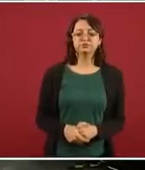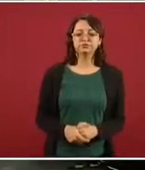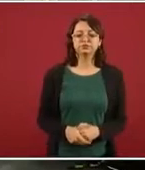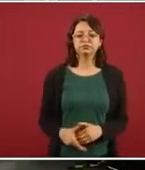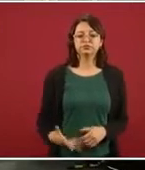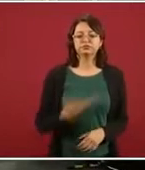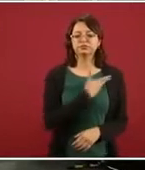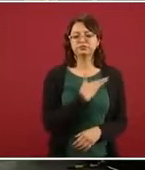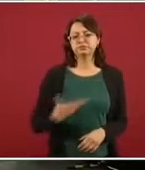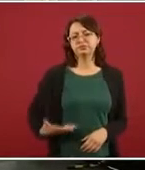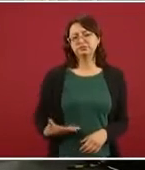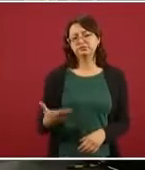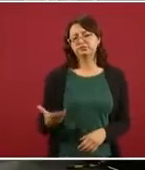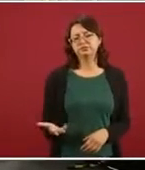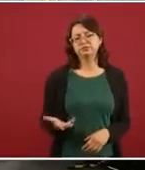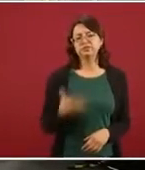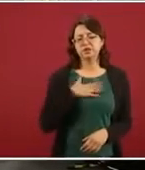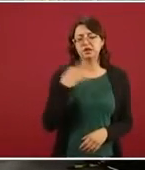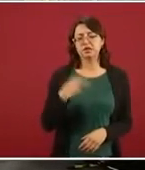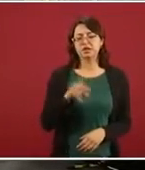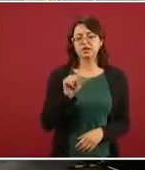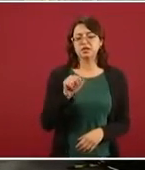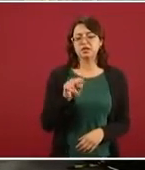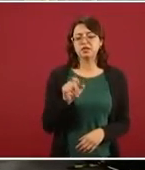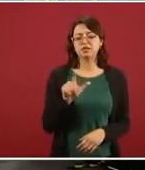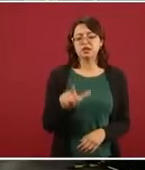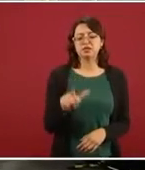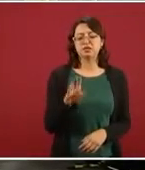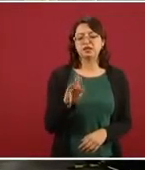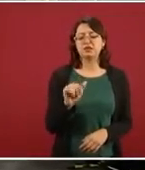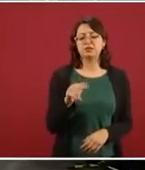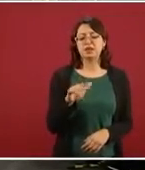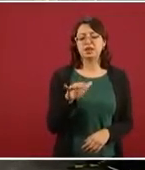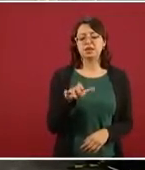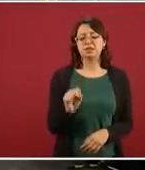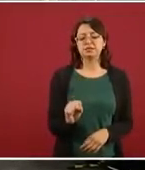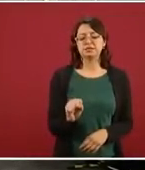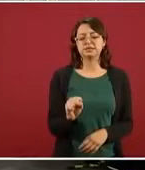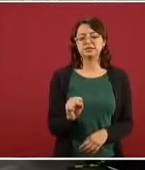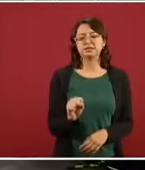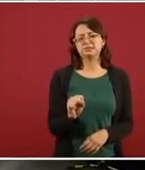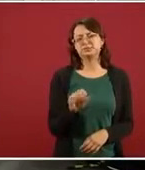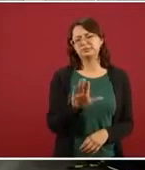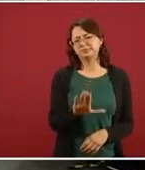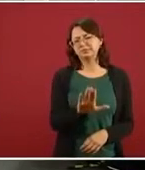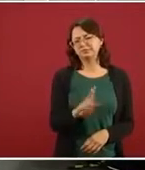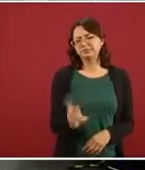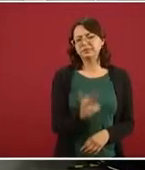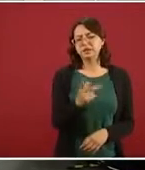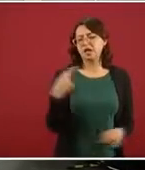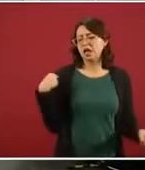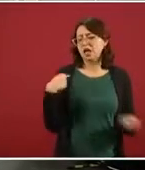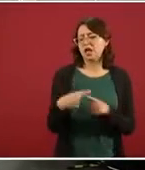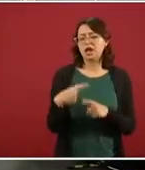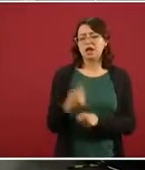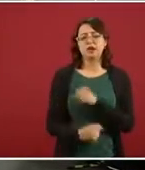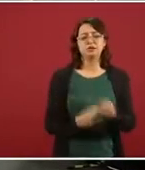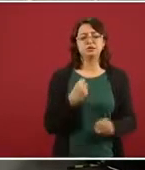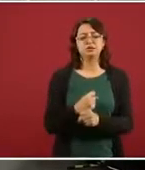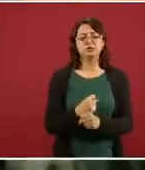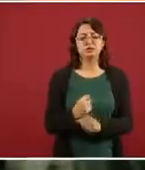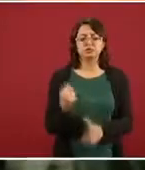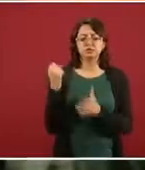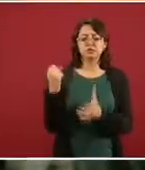Presidente, entonces, Daniel Blancas de Crónica, por lo que entiendo, se ha manejado de que este año, por ejemplo, se